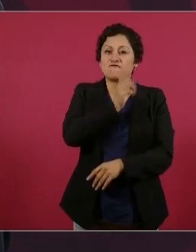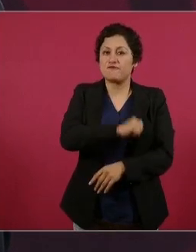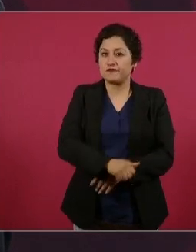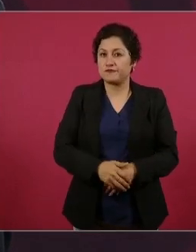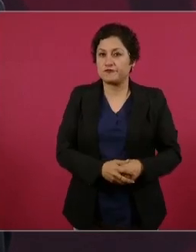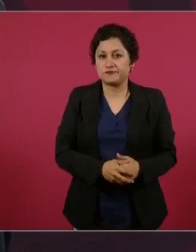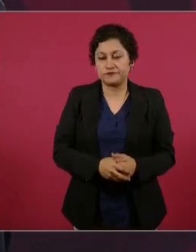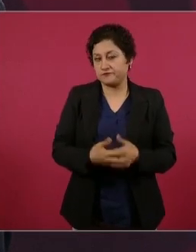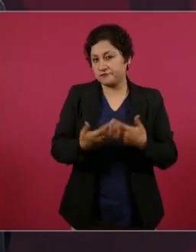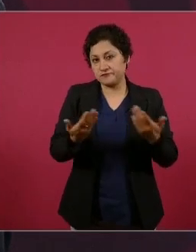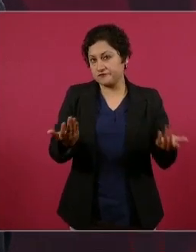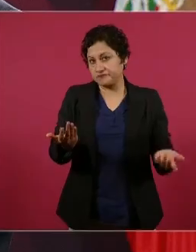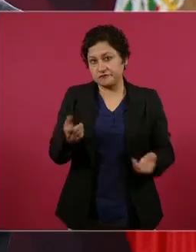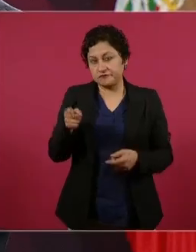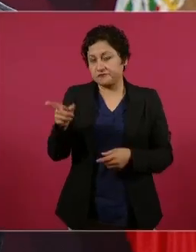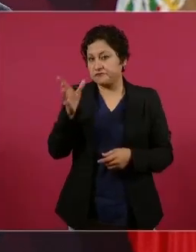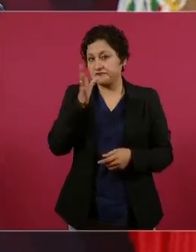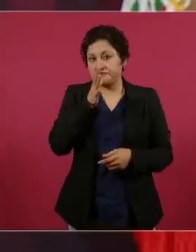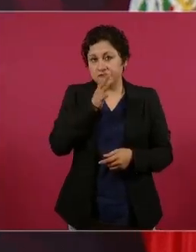esa